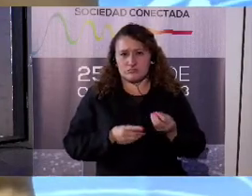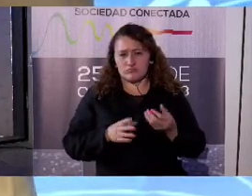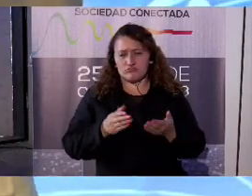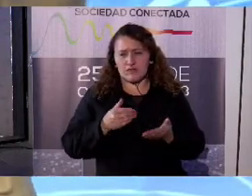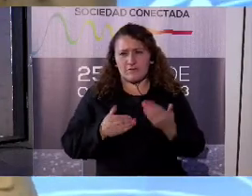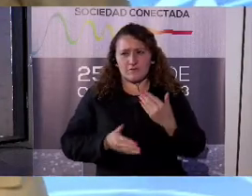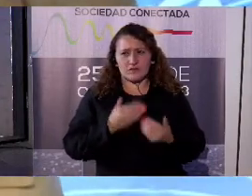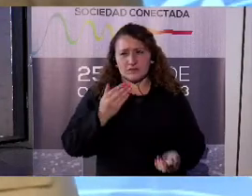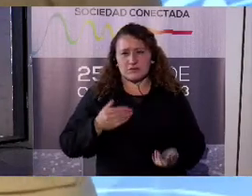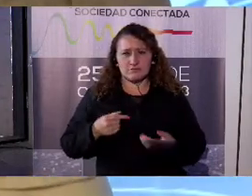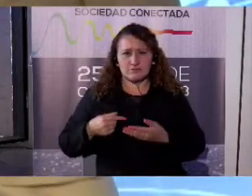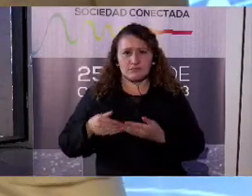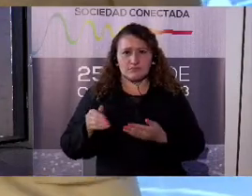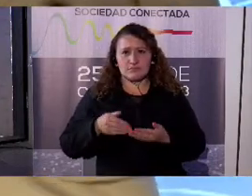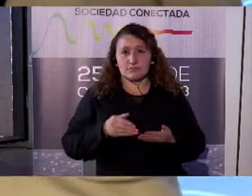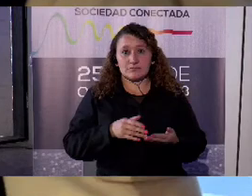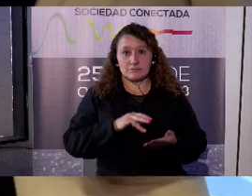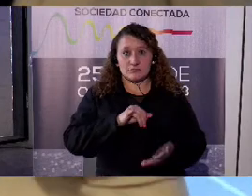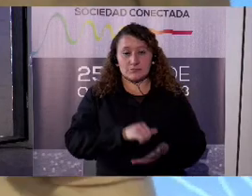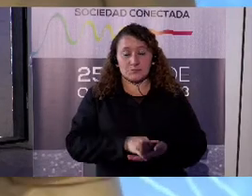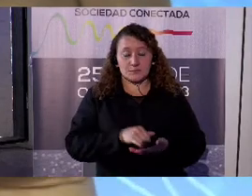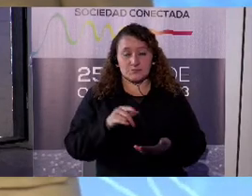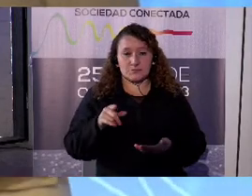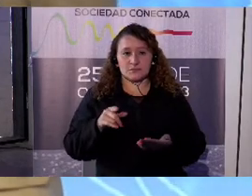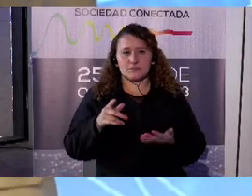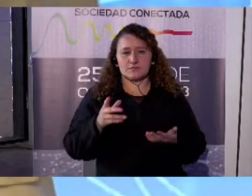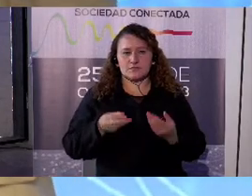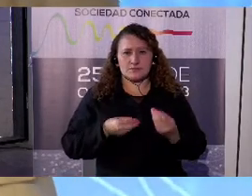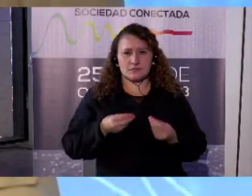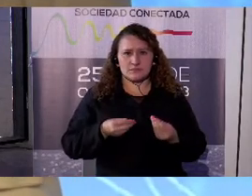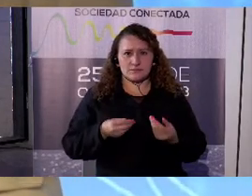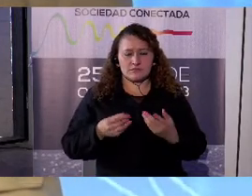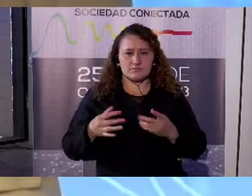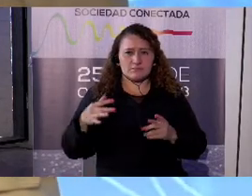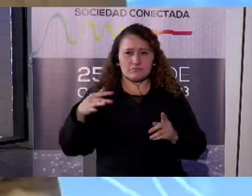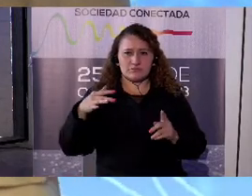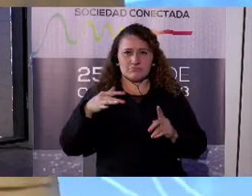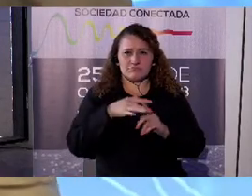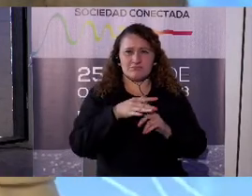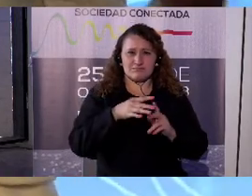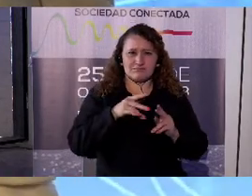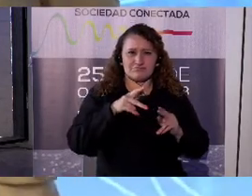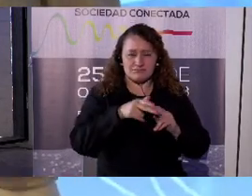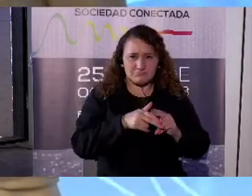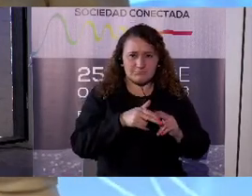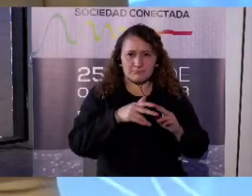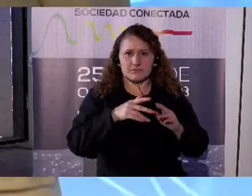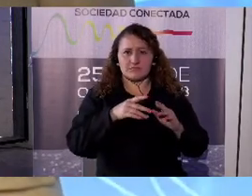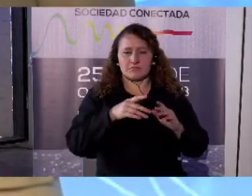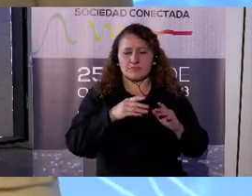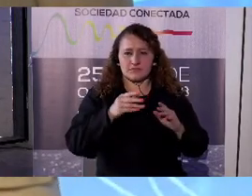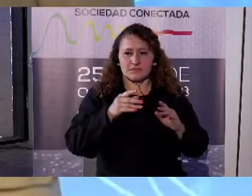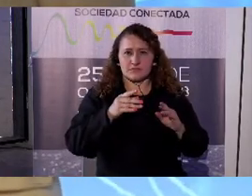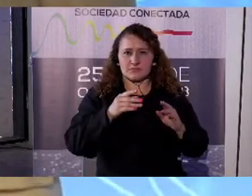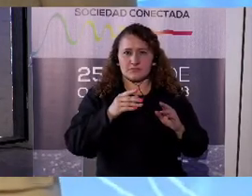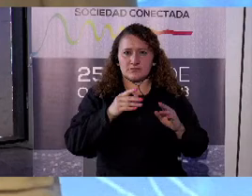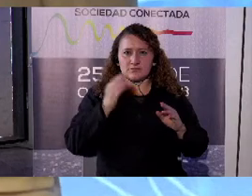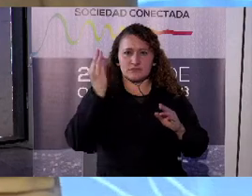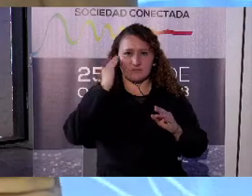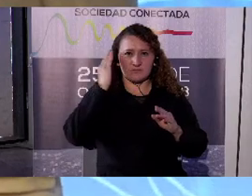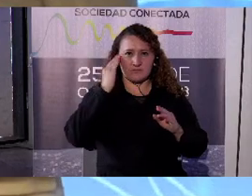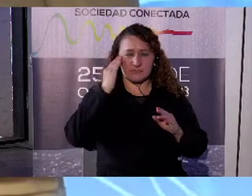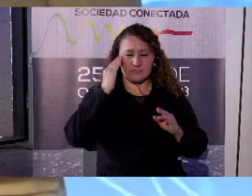conseguir y ese jaming eh lo que hace es interferir la red celular y al mismo tiempo pues la persona que va